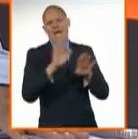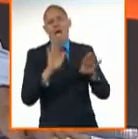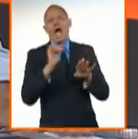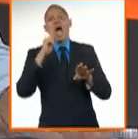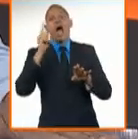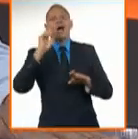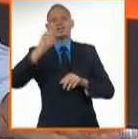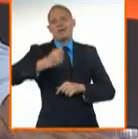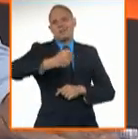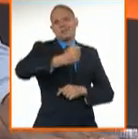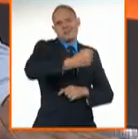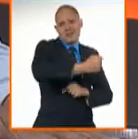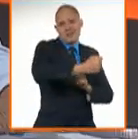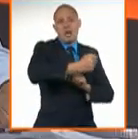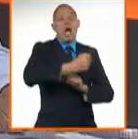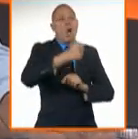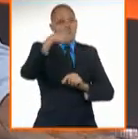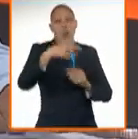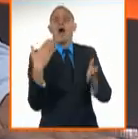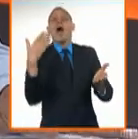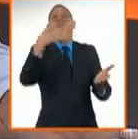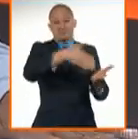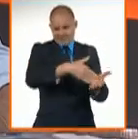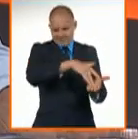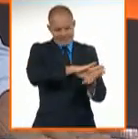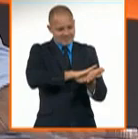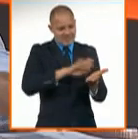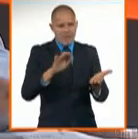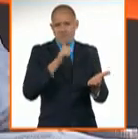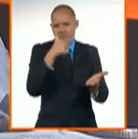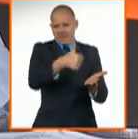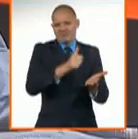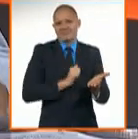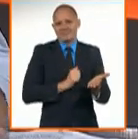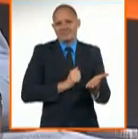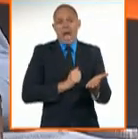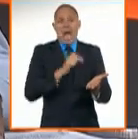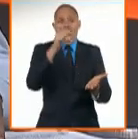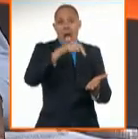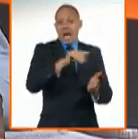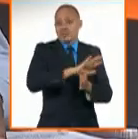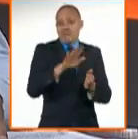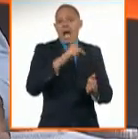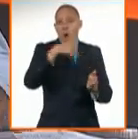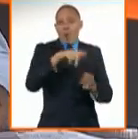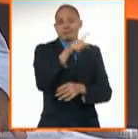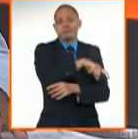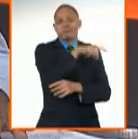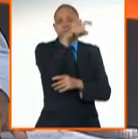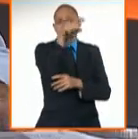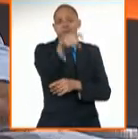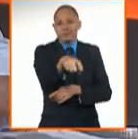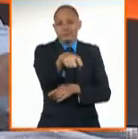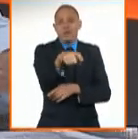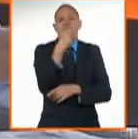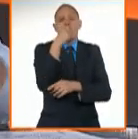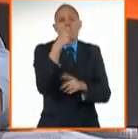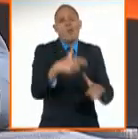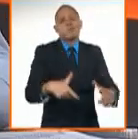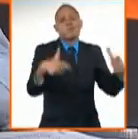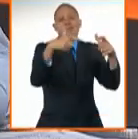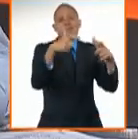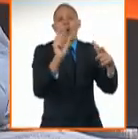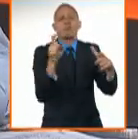y llegó en horas de la tarde de hoy ese rotor ya llegó afecto y se encuentra en la termoeléctrica que lo están esperando para